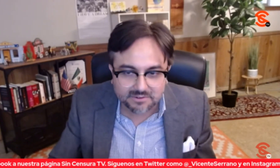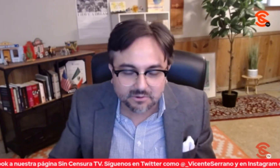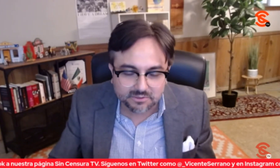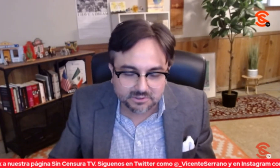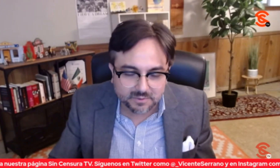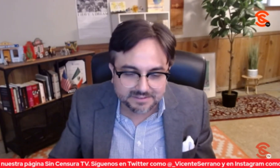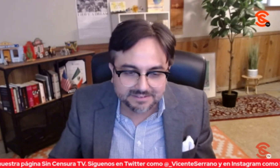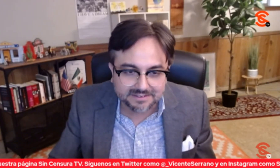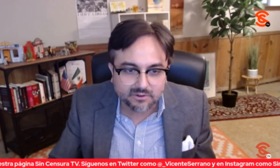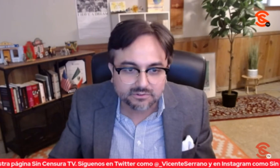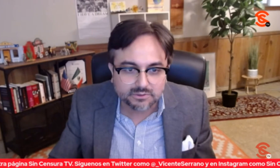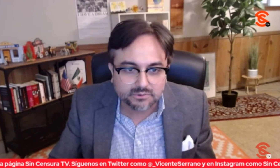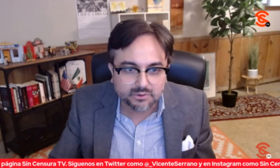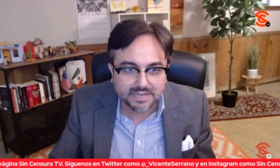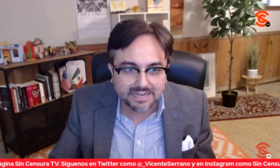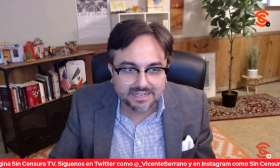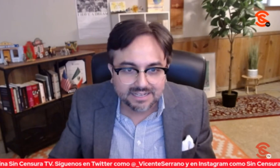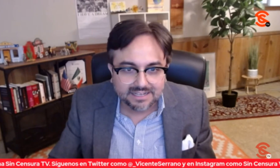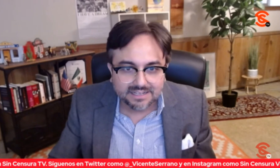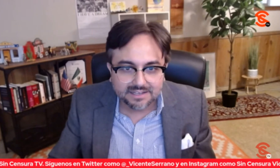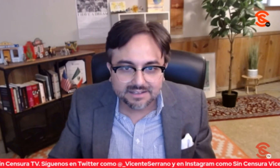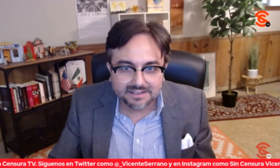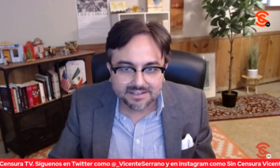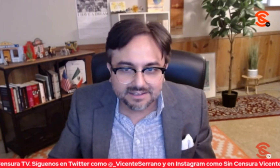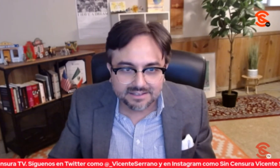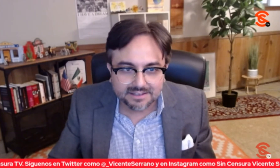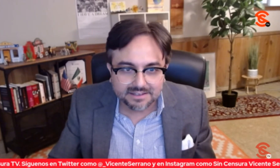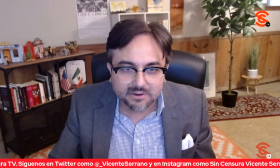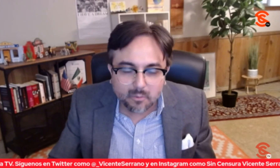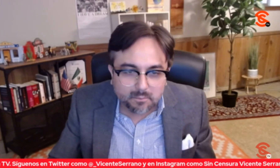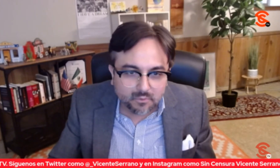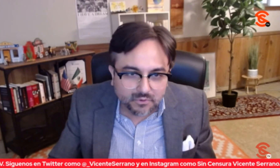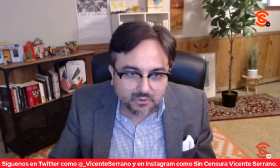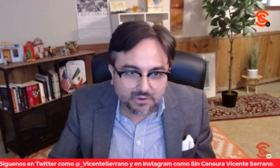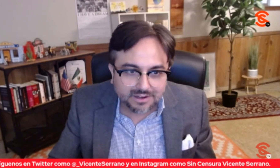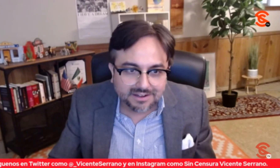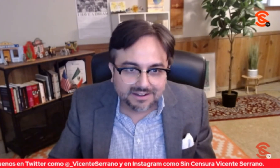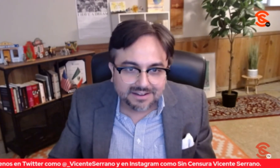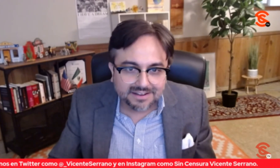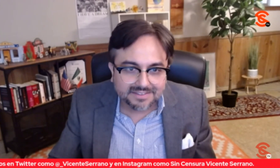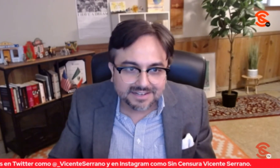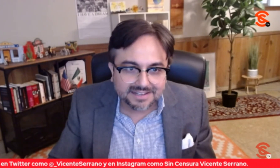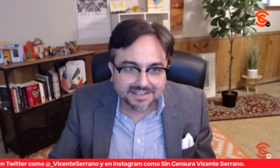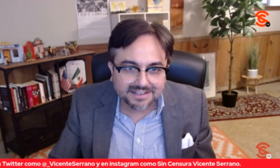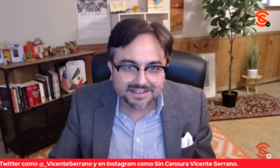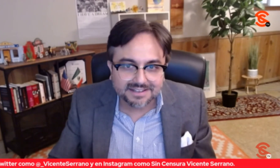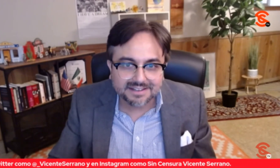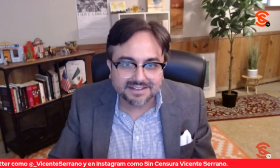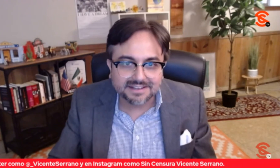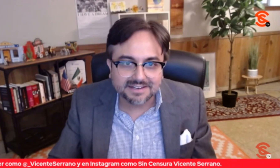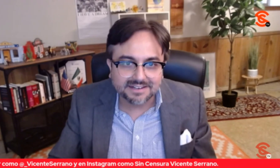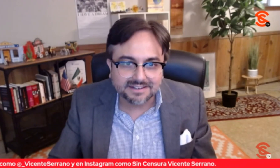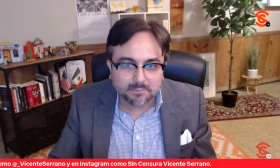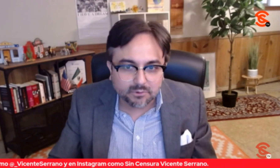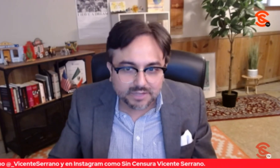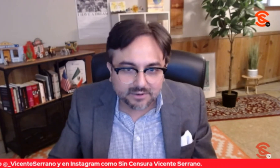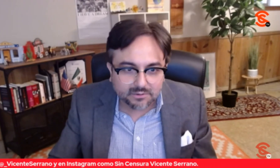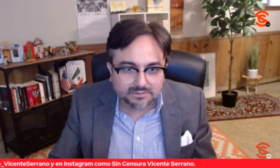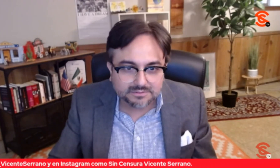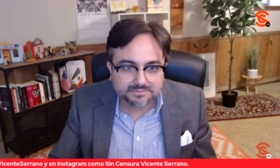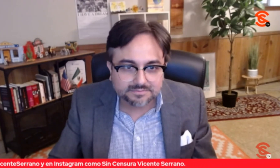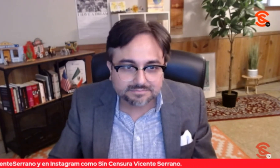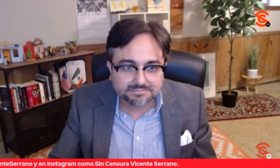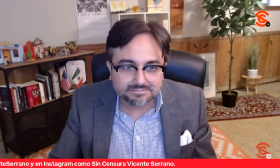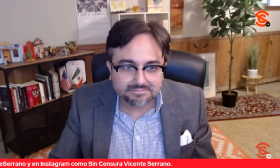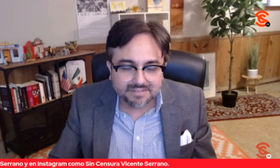el artículo 127 constitucional, llegó un punto en el que el